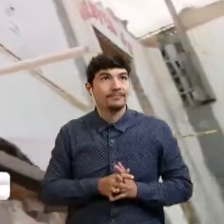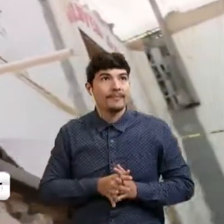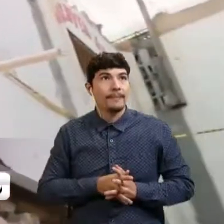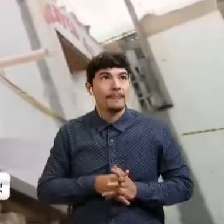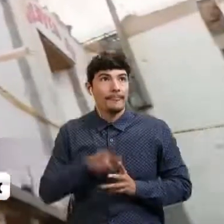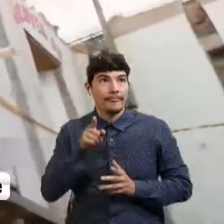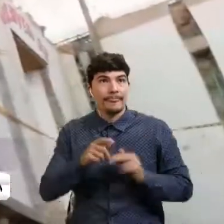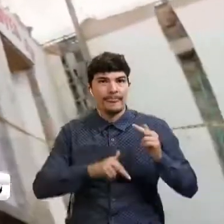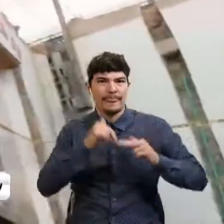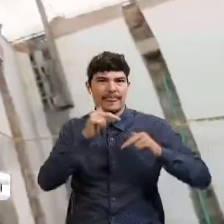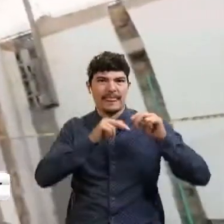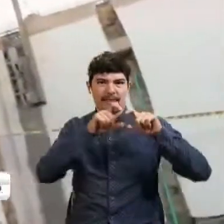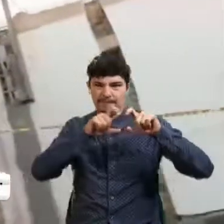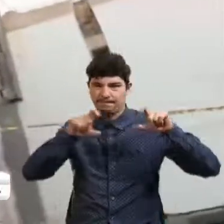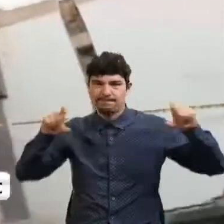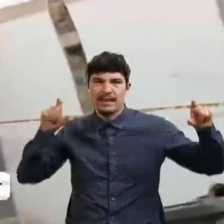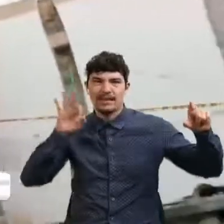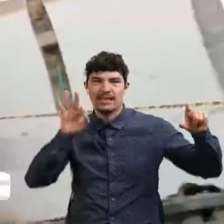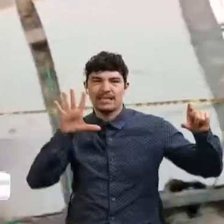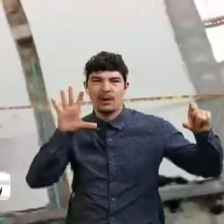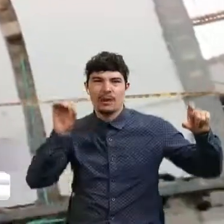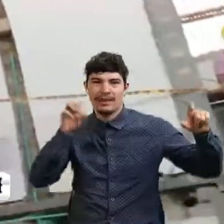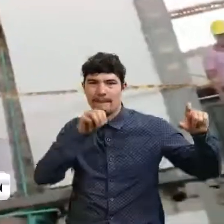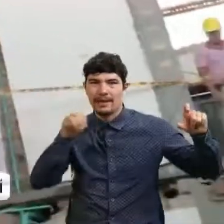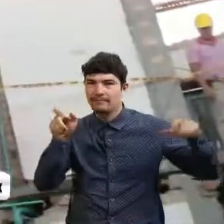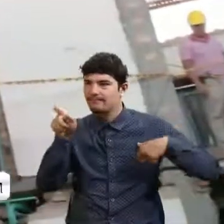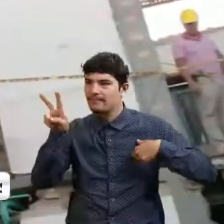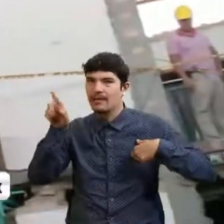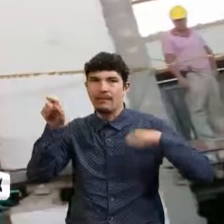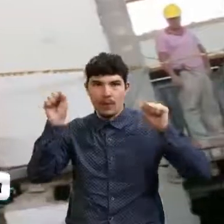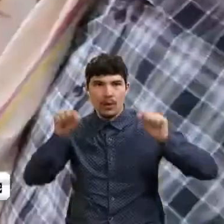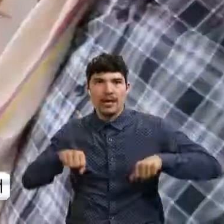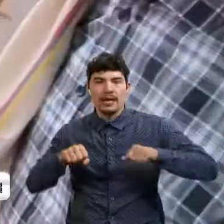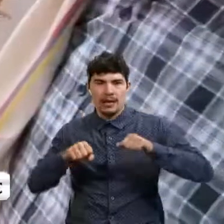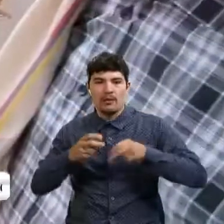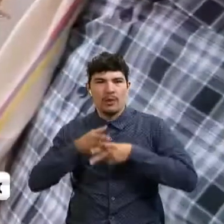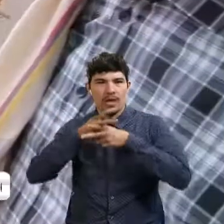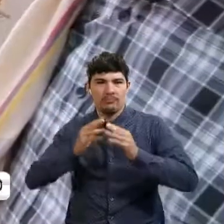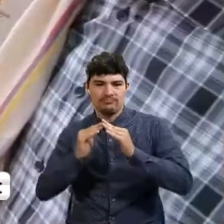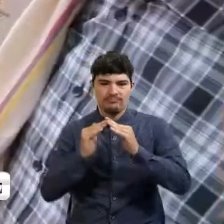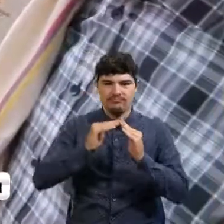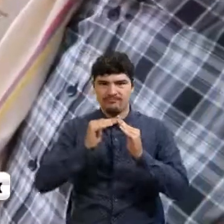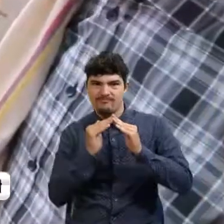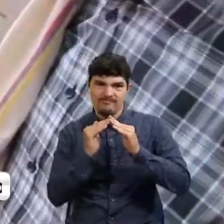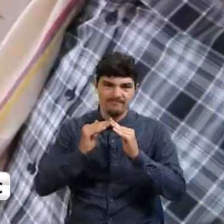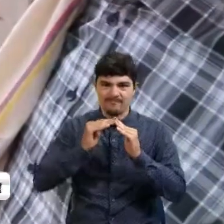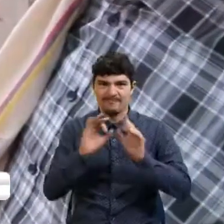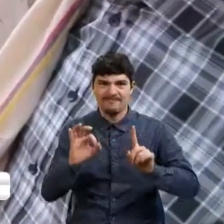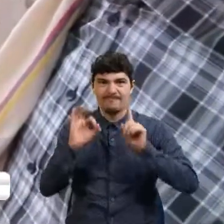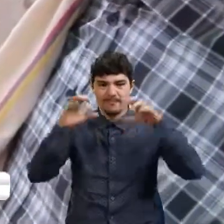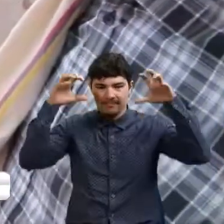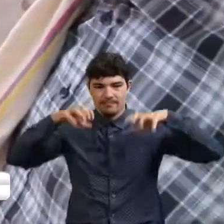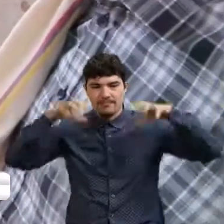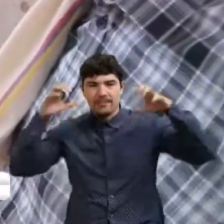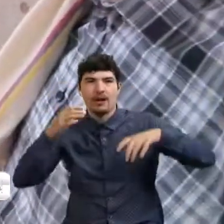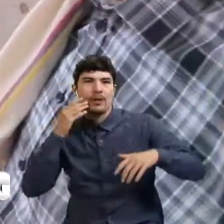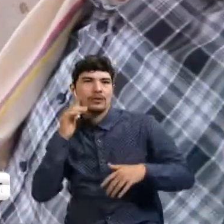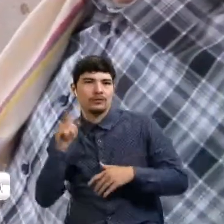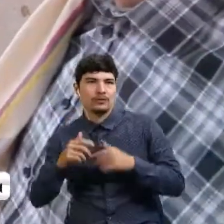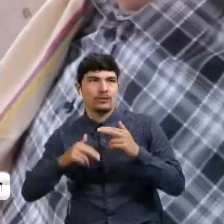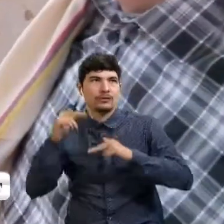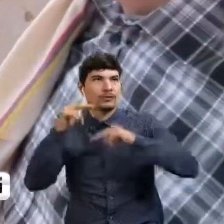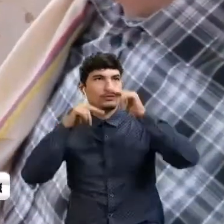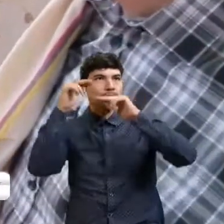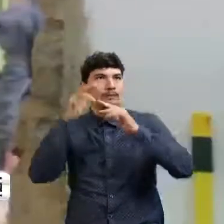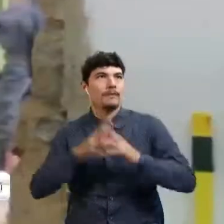sobrecubierta de 350 metros cuadrados para proteger la estabilidad de la estructura en época de lluvia durante la construcción la